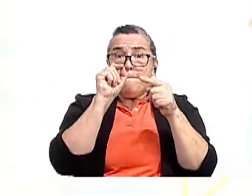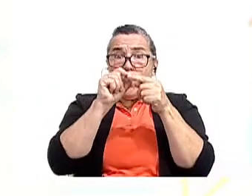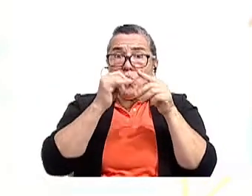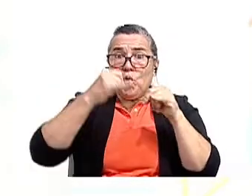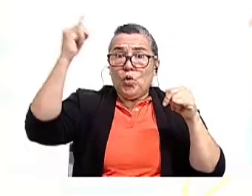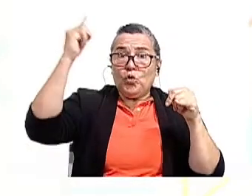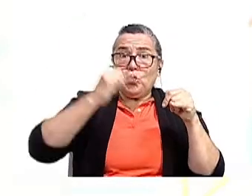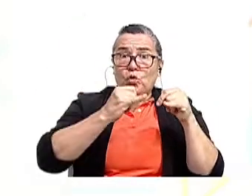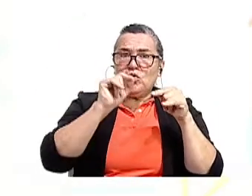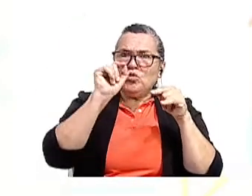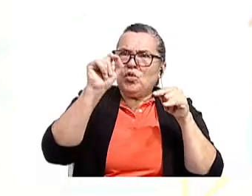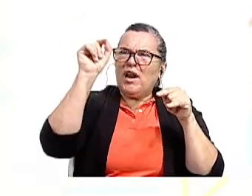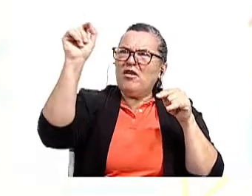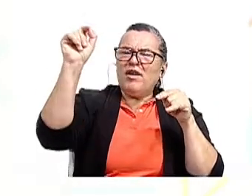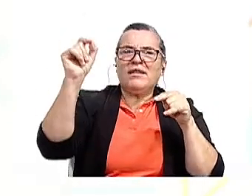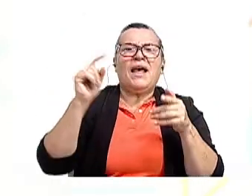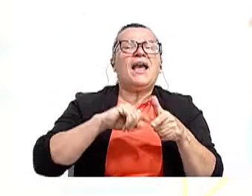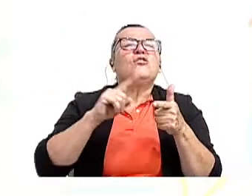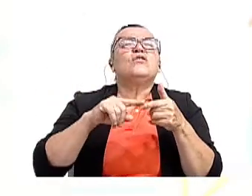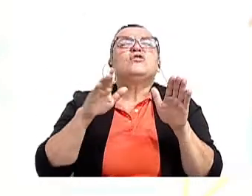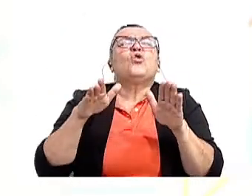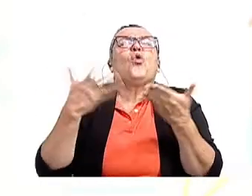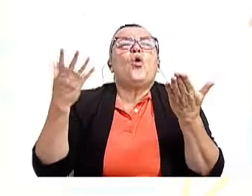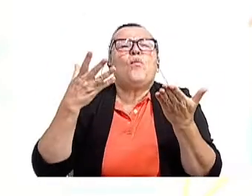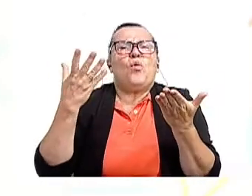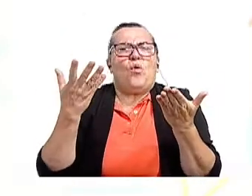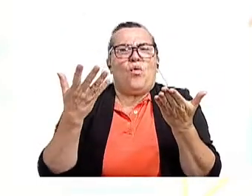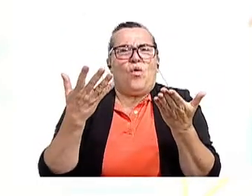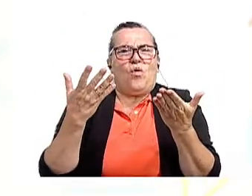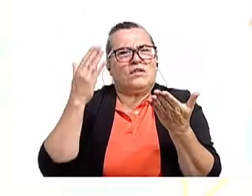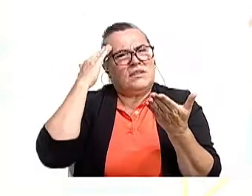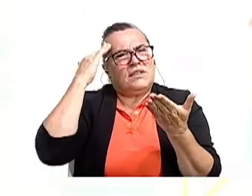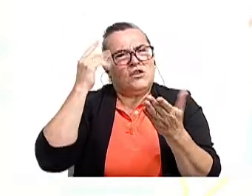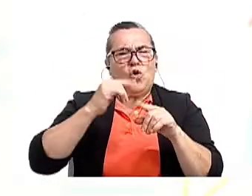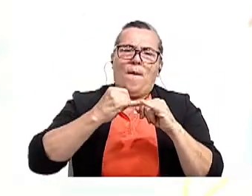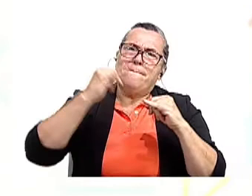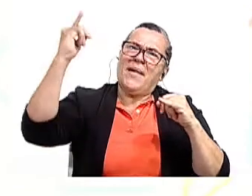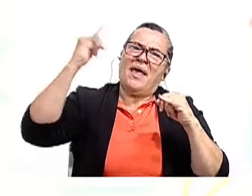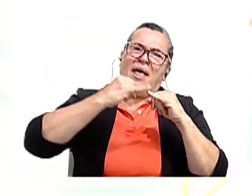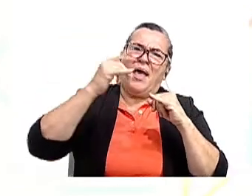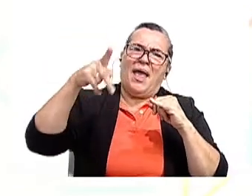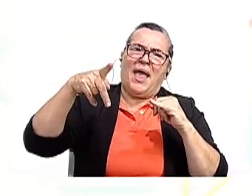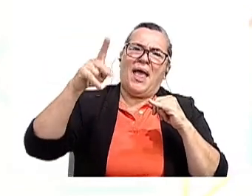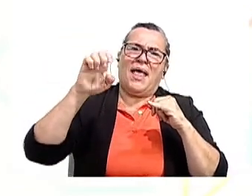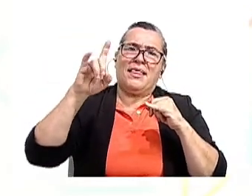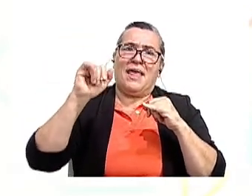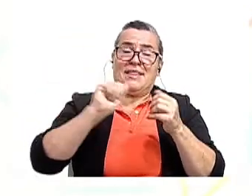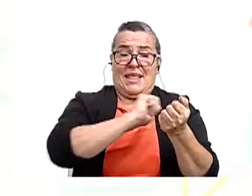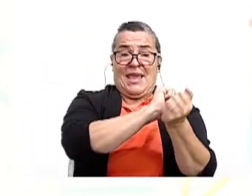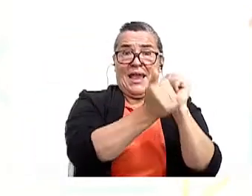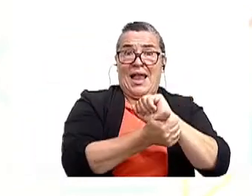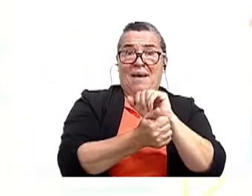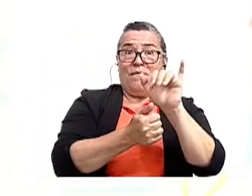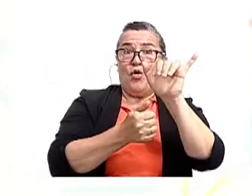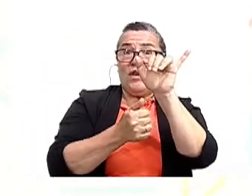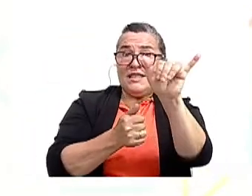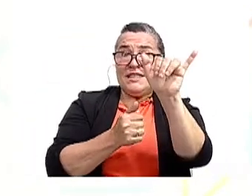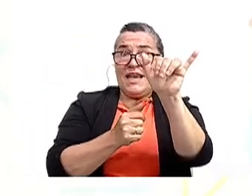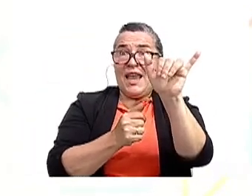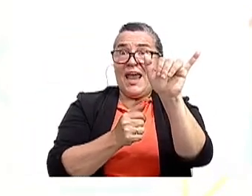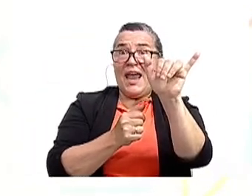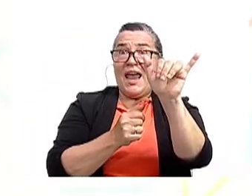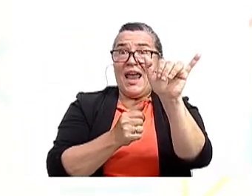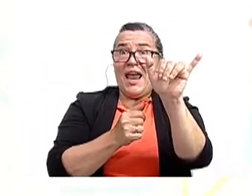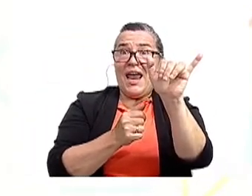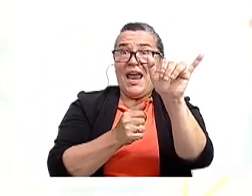definir ¿cómo se calcula la pendiente? ¿Recuerdan cómo calculábamos la pendiente? El cambio en y sobre el cambio en x.